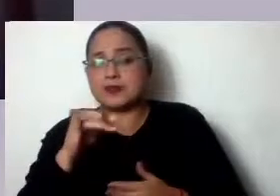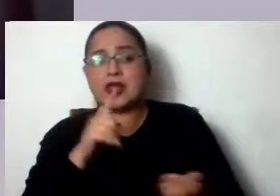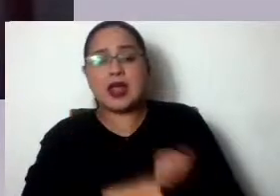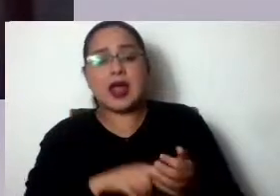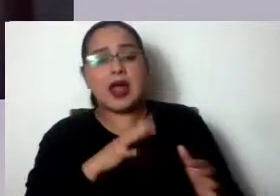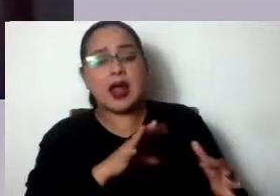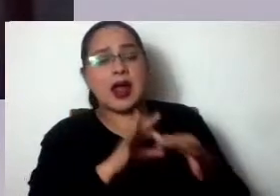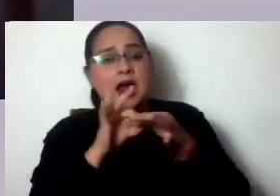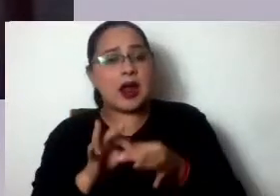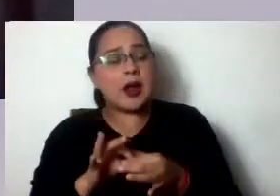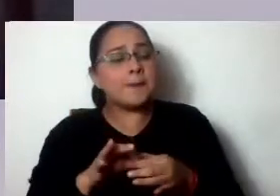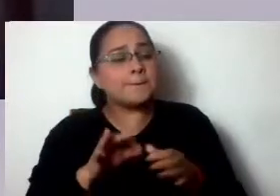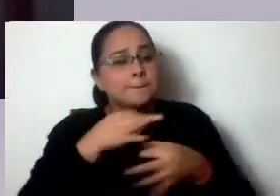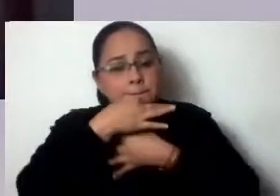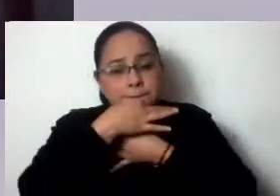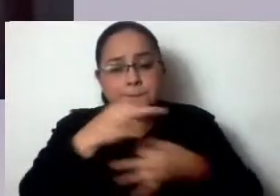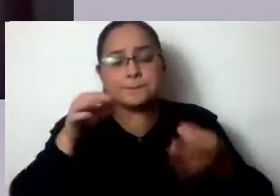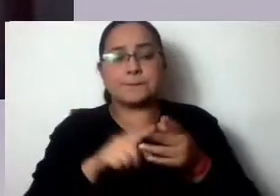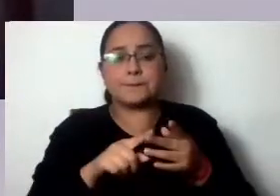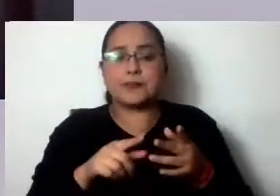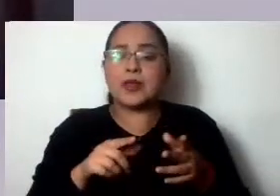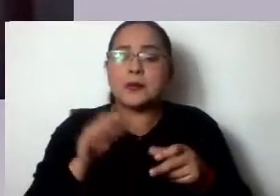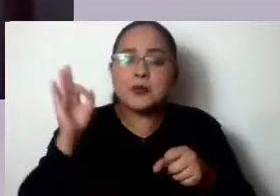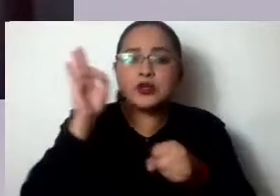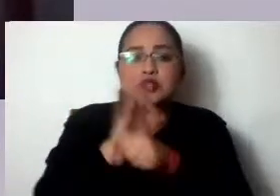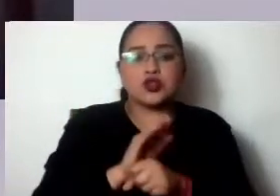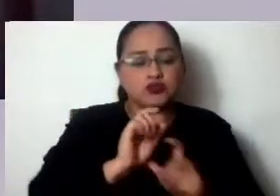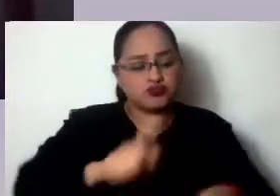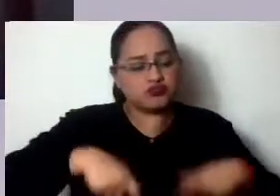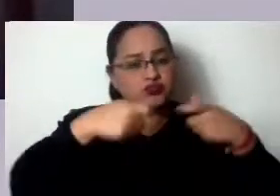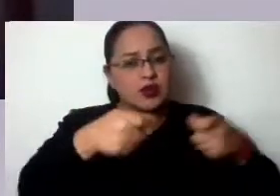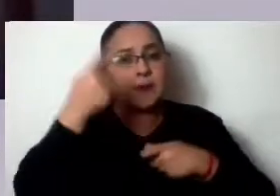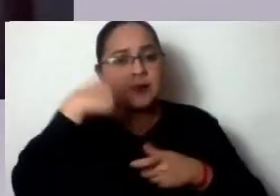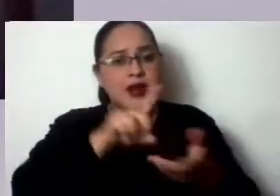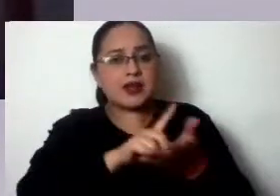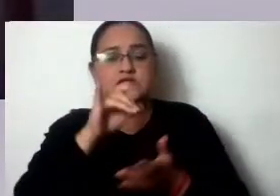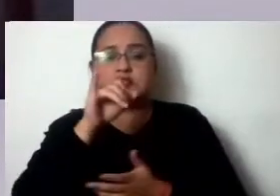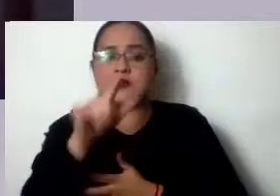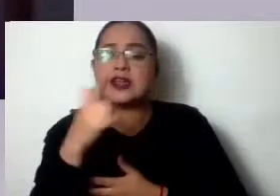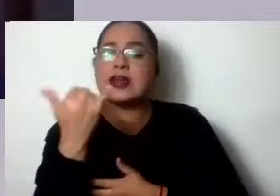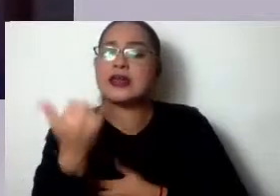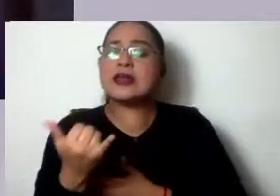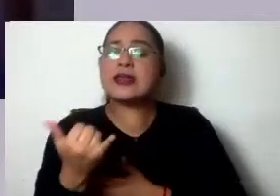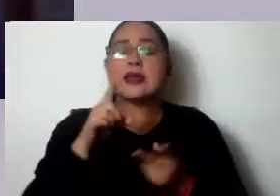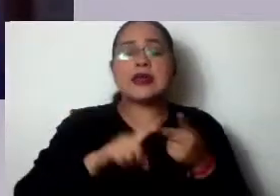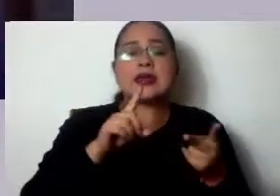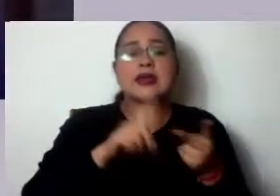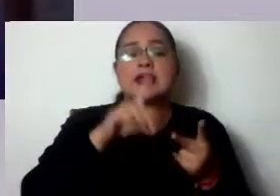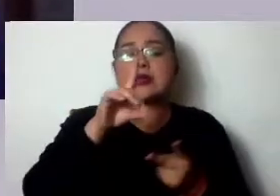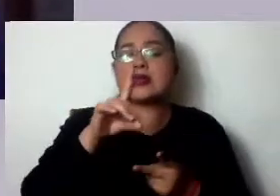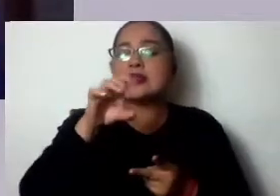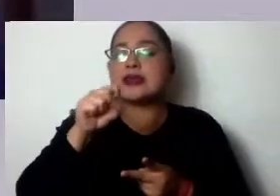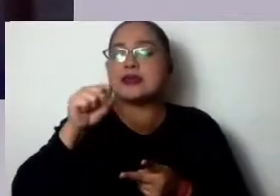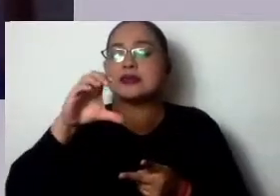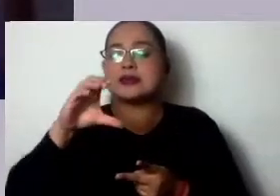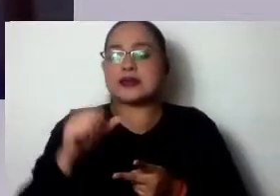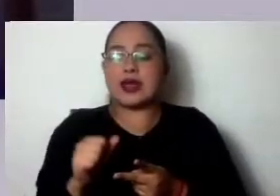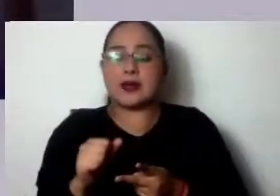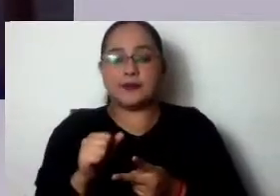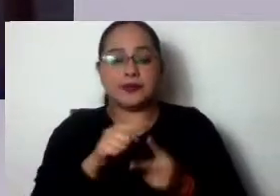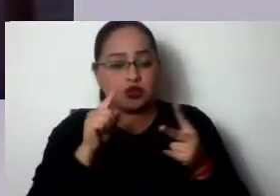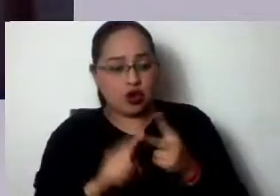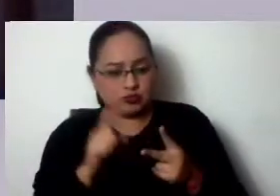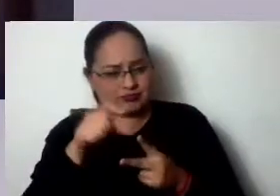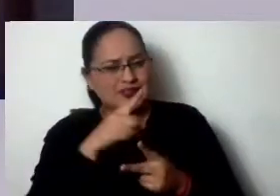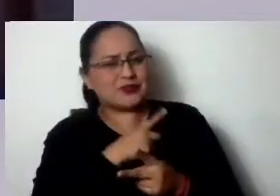promoción y protección tanto de los derechos civiles y políticos todos los derechos económicos sociales y culturales